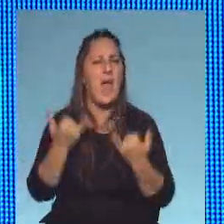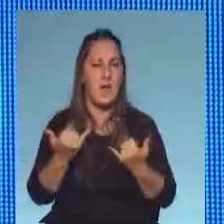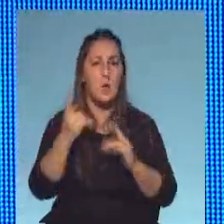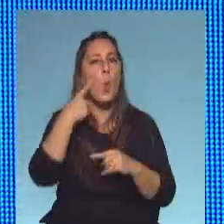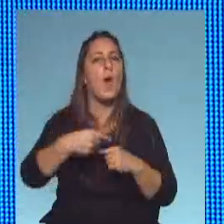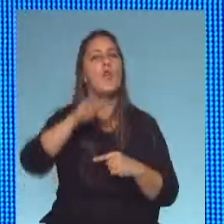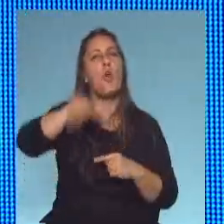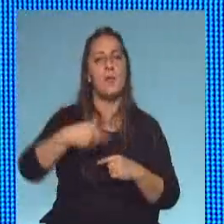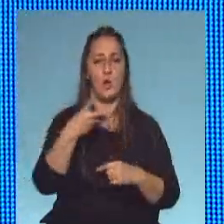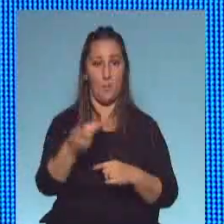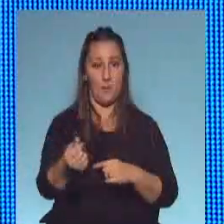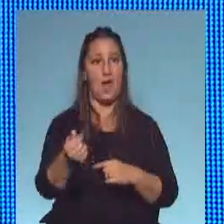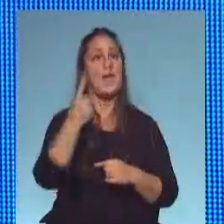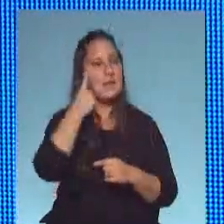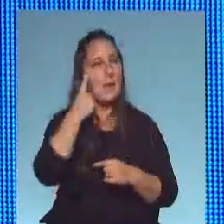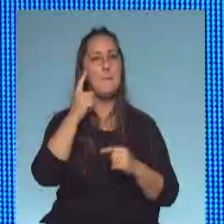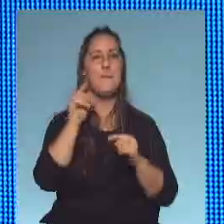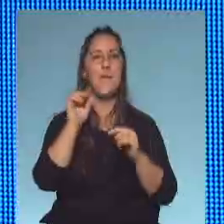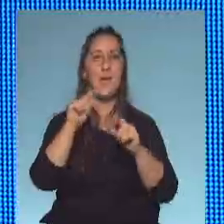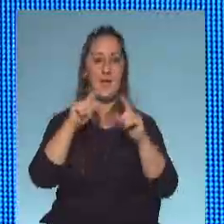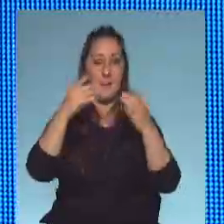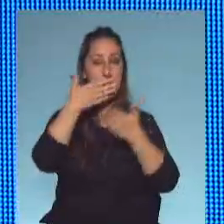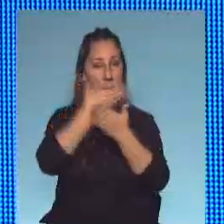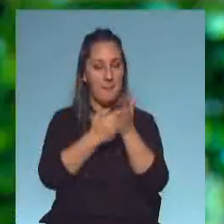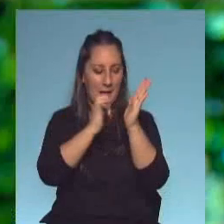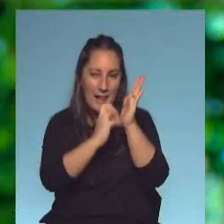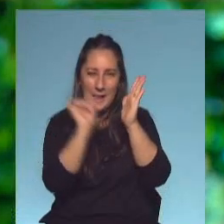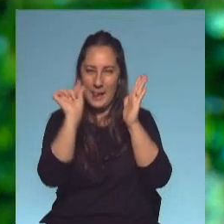Claro. Gracias, Mariano. ¿Y cuál es la letra chica, obvio? Sí, siempre. Vamos a contar, eso siempre, ¿no? Excelente, excelente. Y ahora